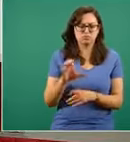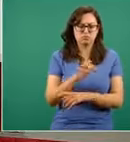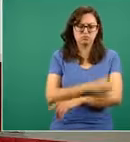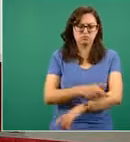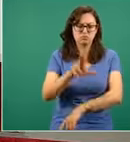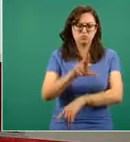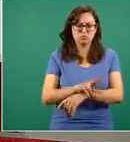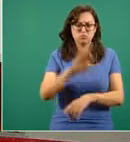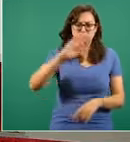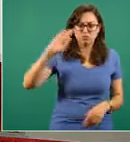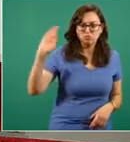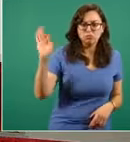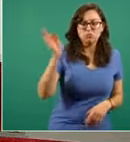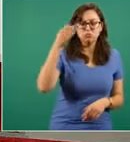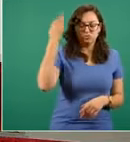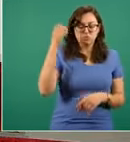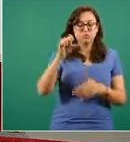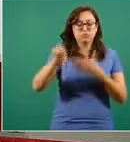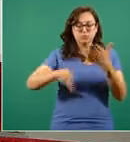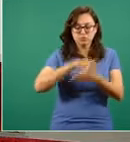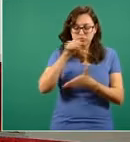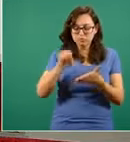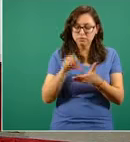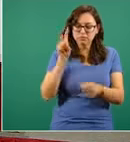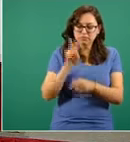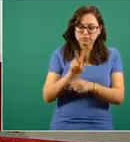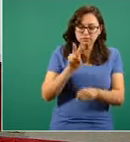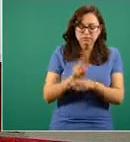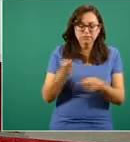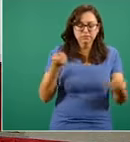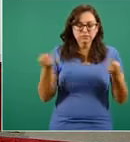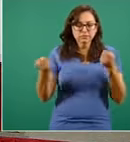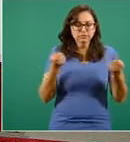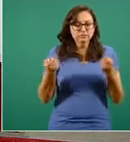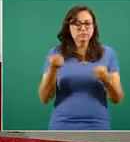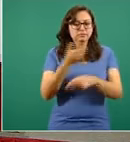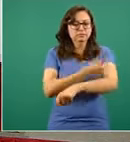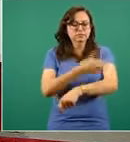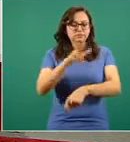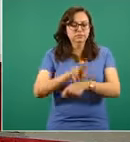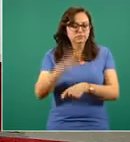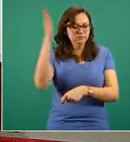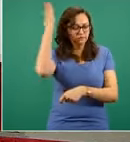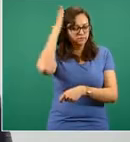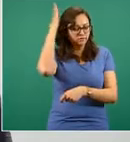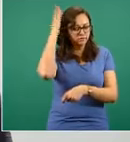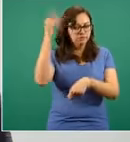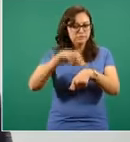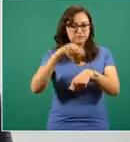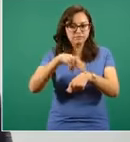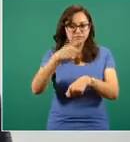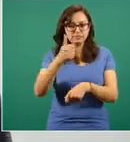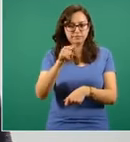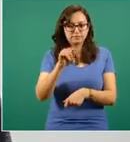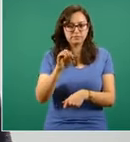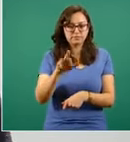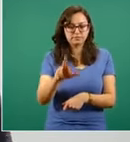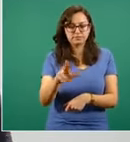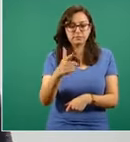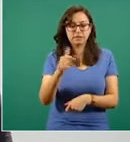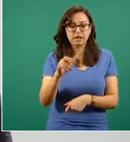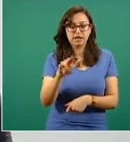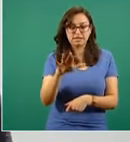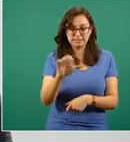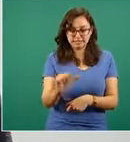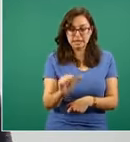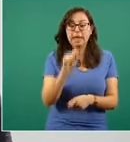un Centro de Regulación de Urgencias Médicas federal que coordina el doctor Gabriel García, director del COPAC, en algunas ocasiones